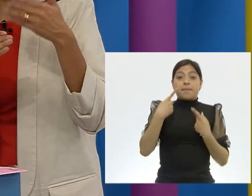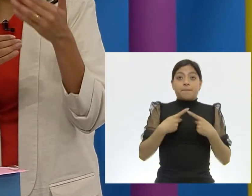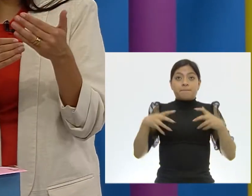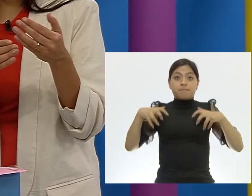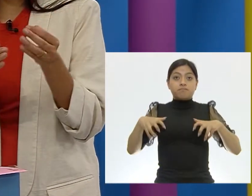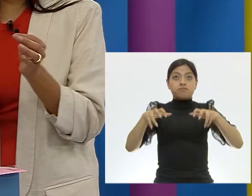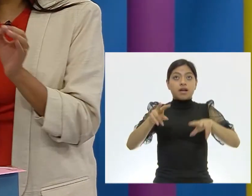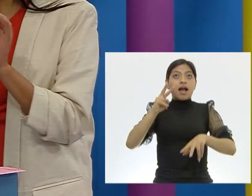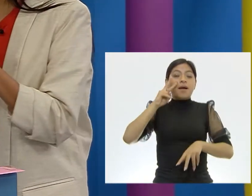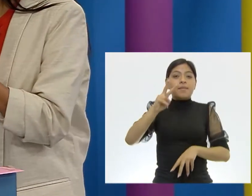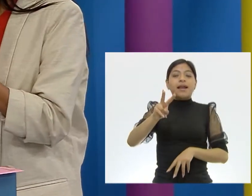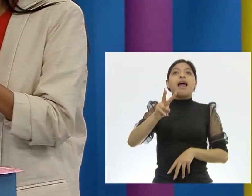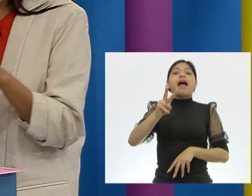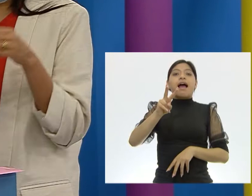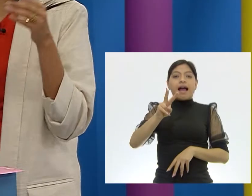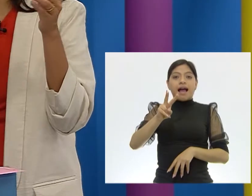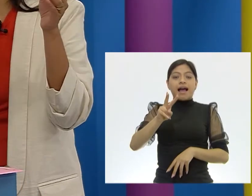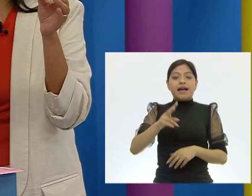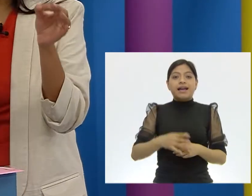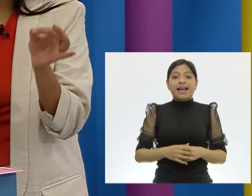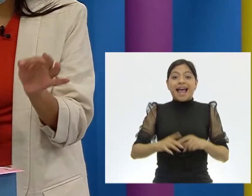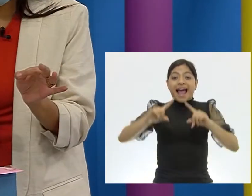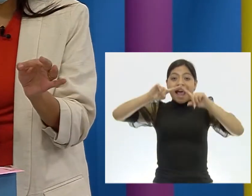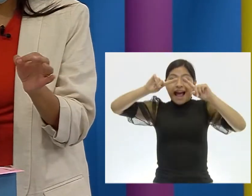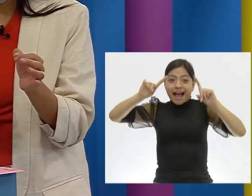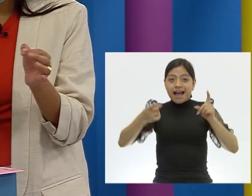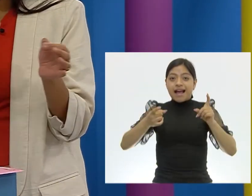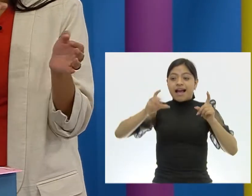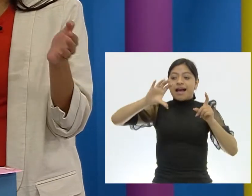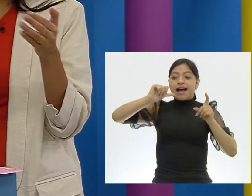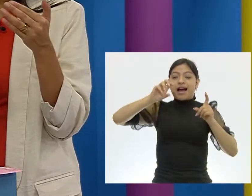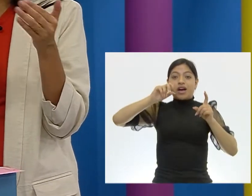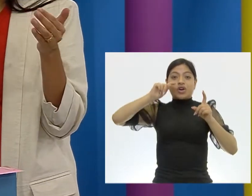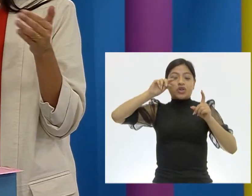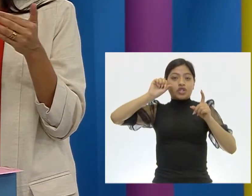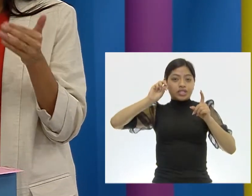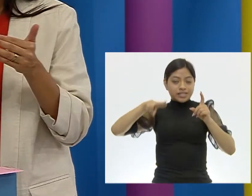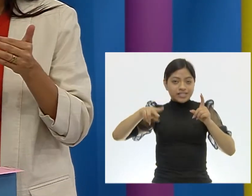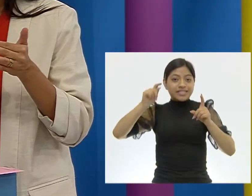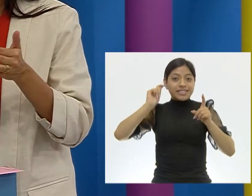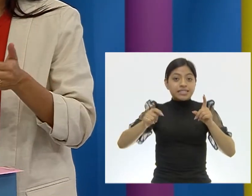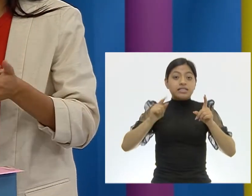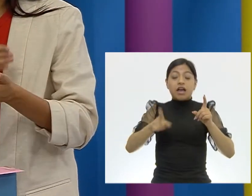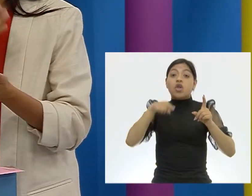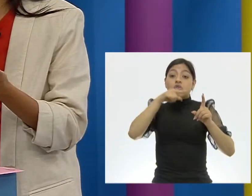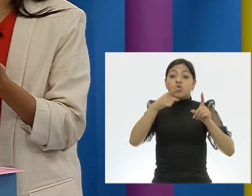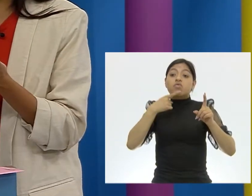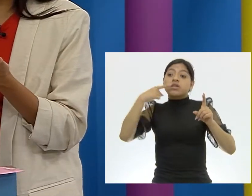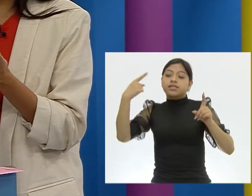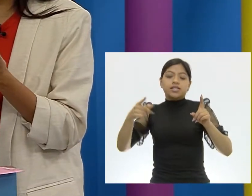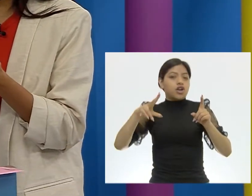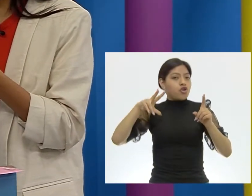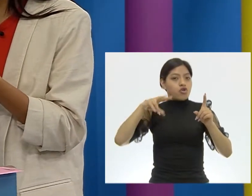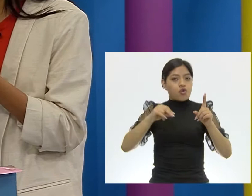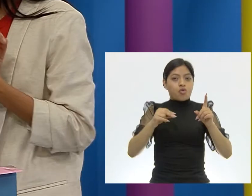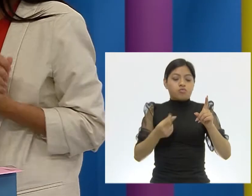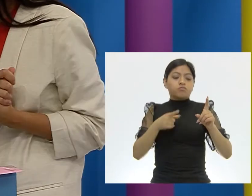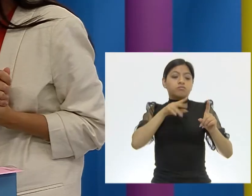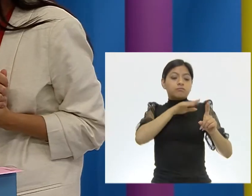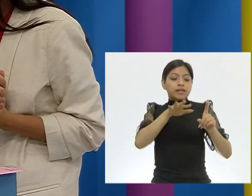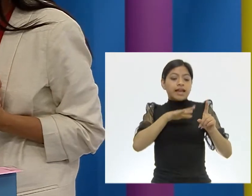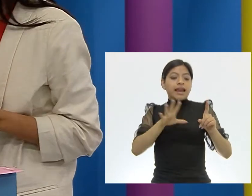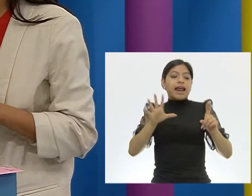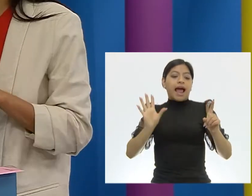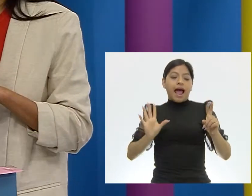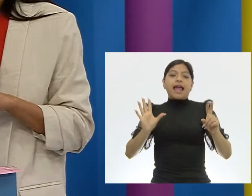decir al personaje, mientras que las acotaciones son lo que no se dice, pero se hacen indicaciones con